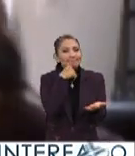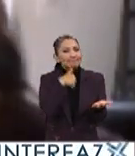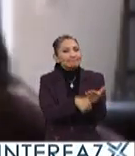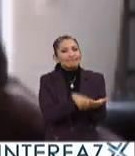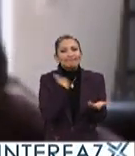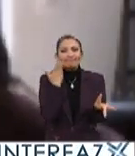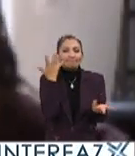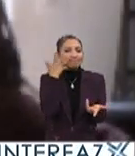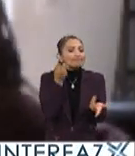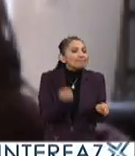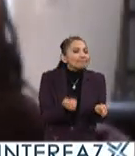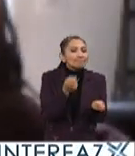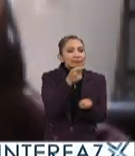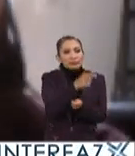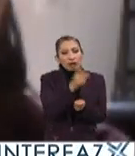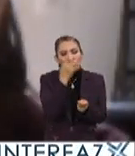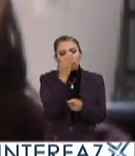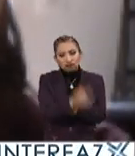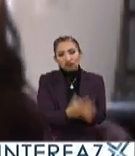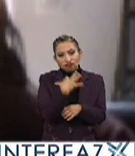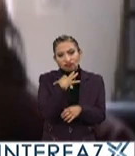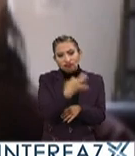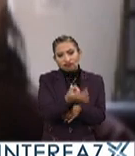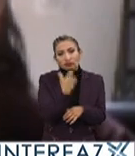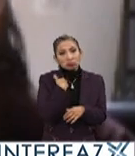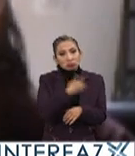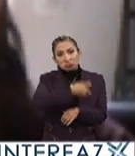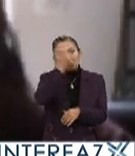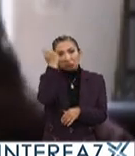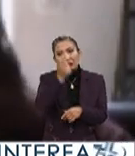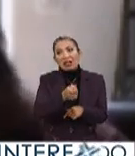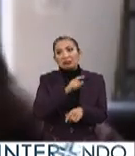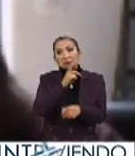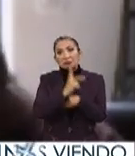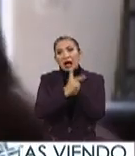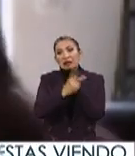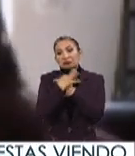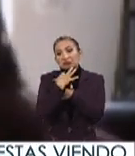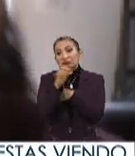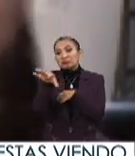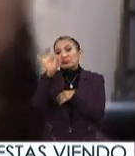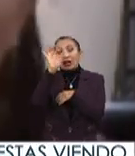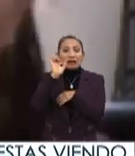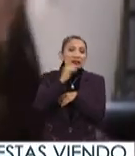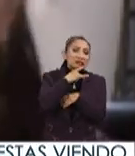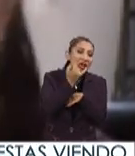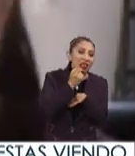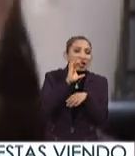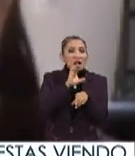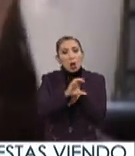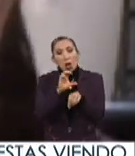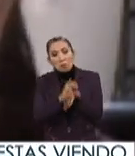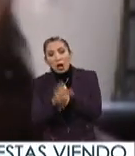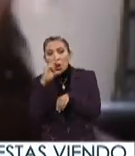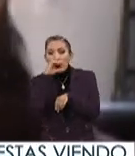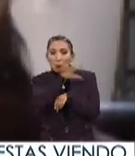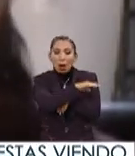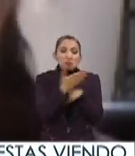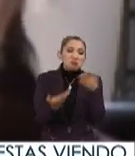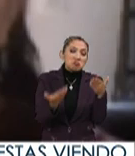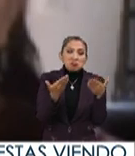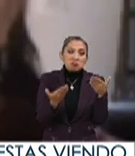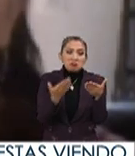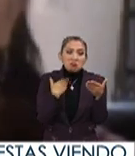cartas de postulación y fui aceptada y no sabía pues a qué país me iba a tocar. Estaba entre Chile, Colombia y Cuba y